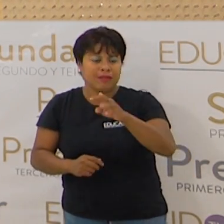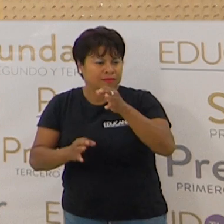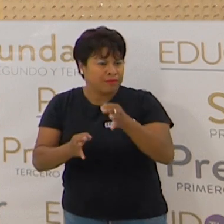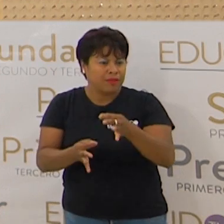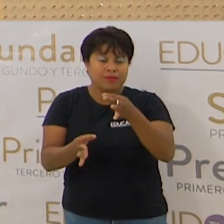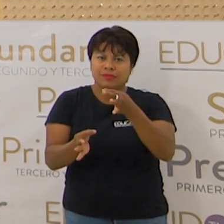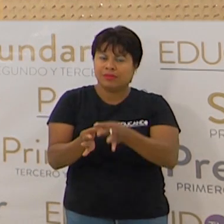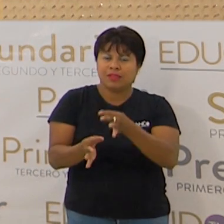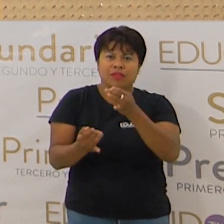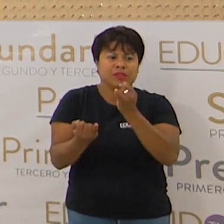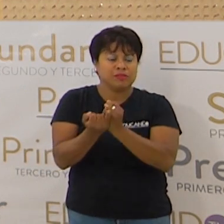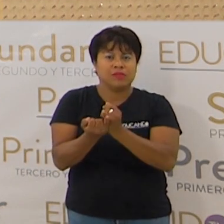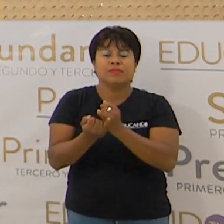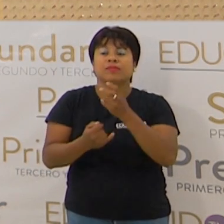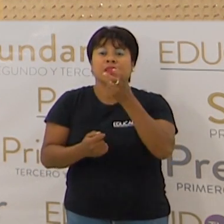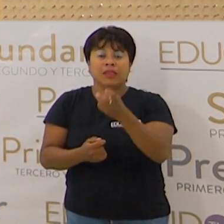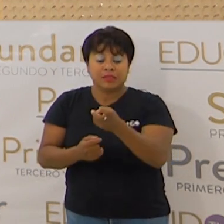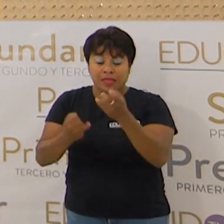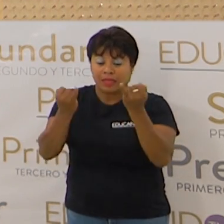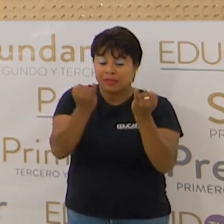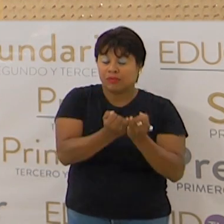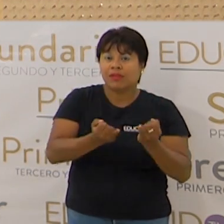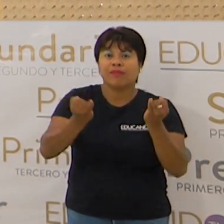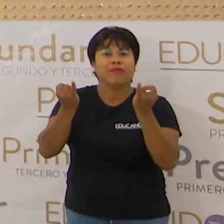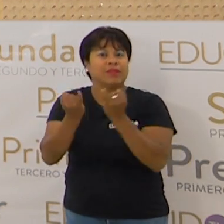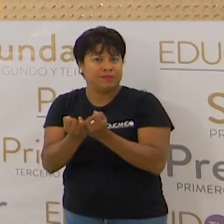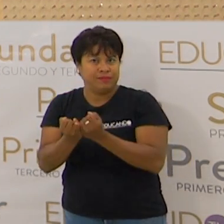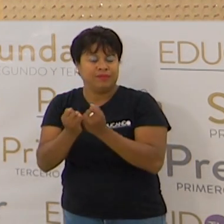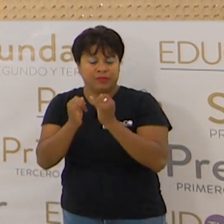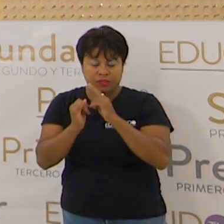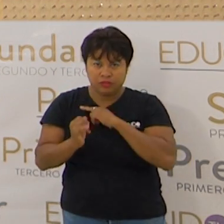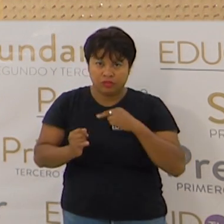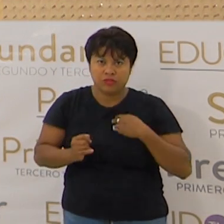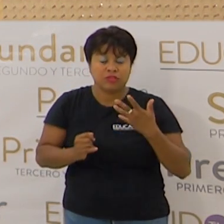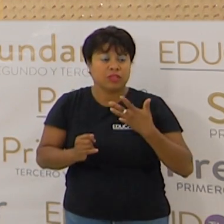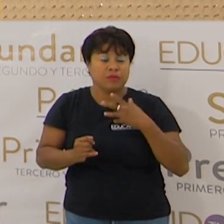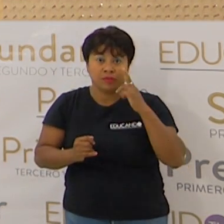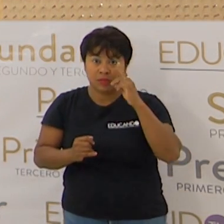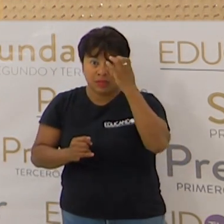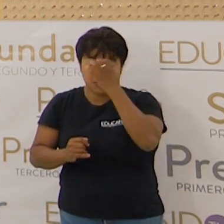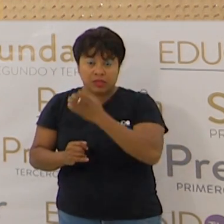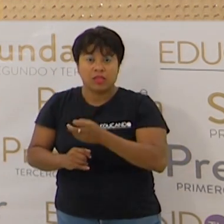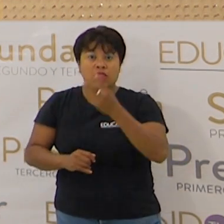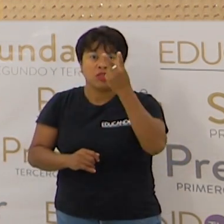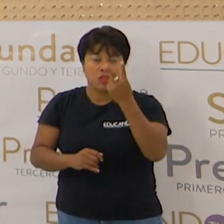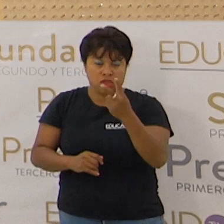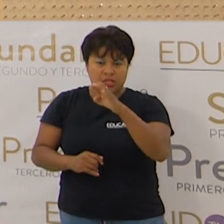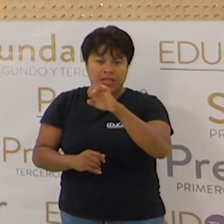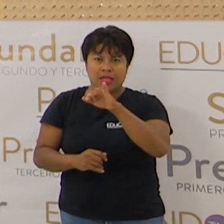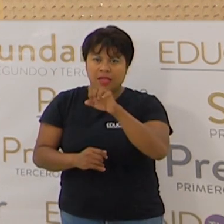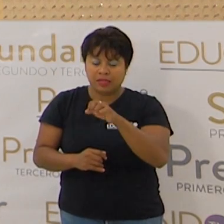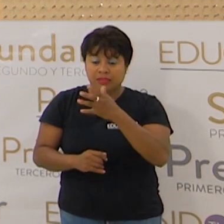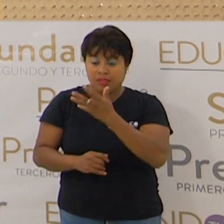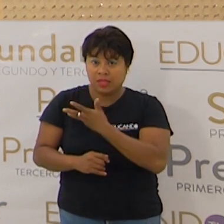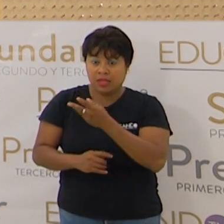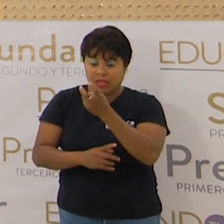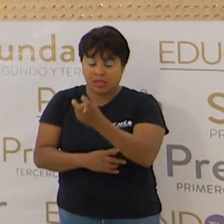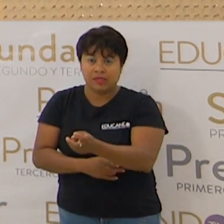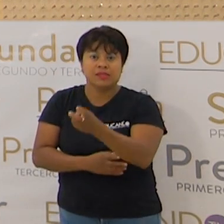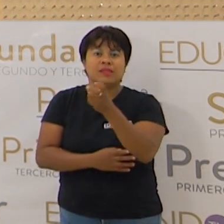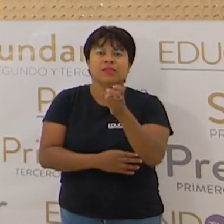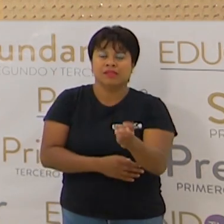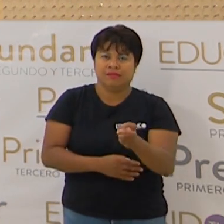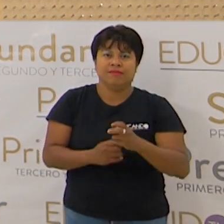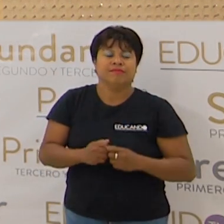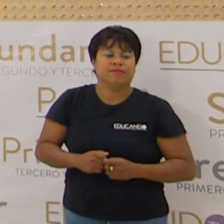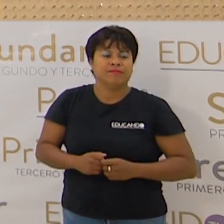exactamente, también este lado es igual a este lado. Y ya tenemos, observa, 2 ejes de simetría, el que se trazó aquí y el que se